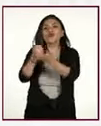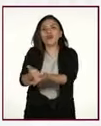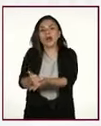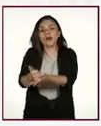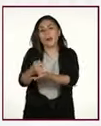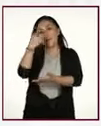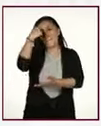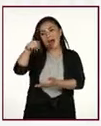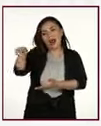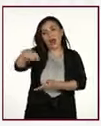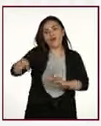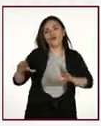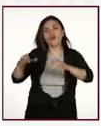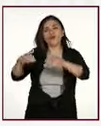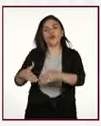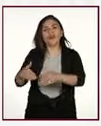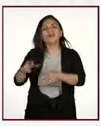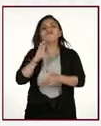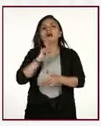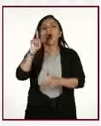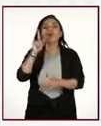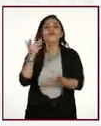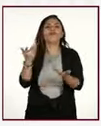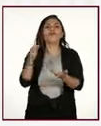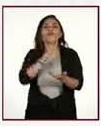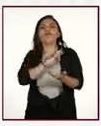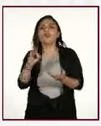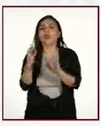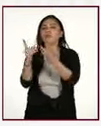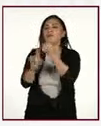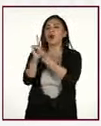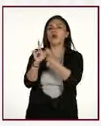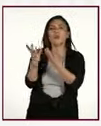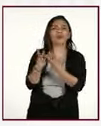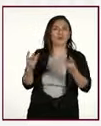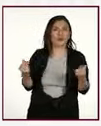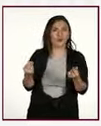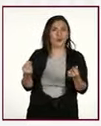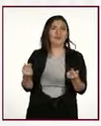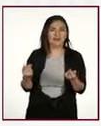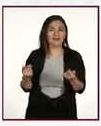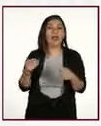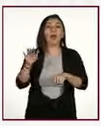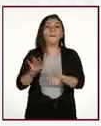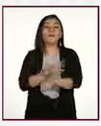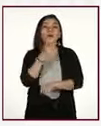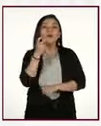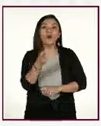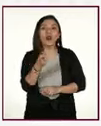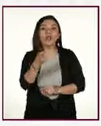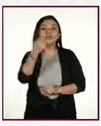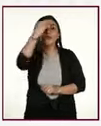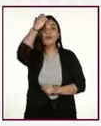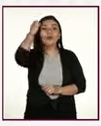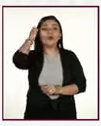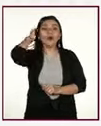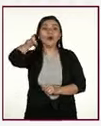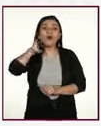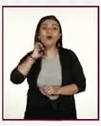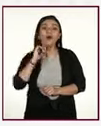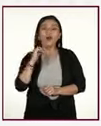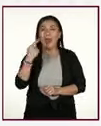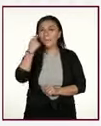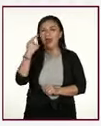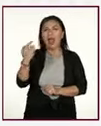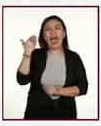a esta comunidad para que tengan solución, ¿no? Es por eso que en la pirámide